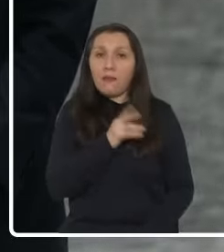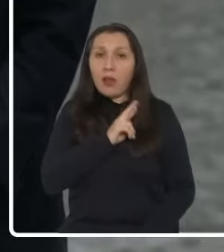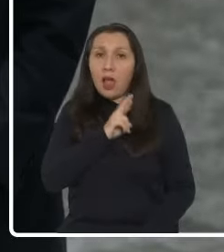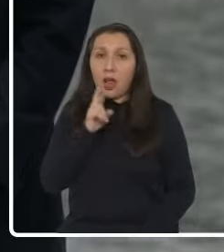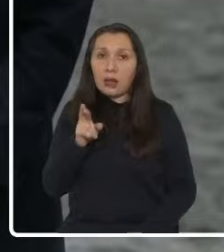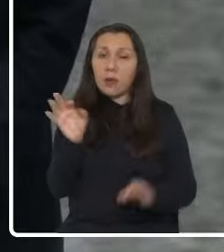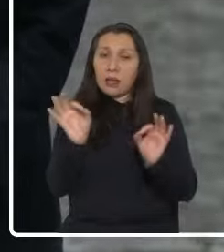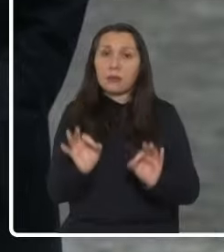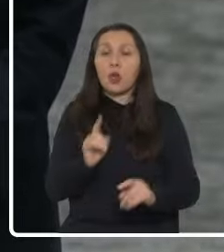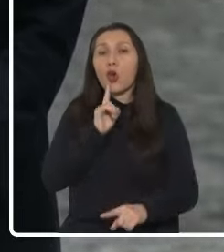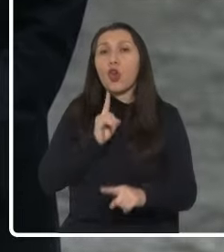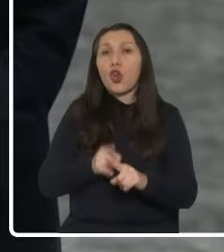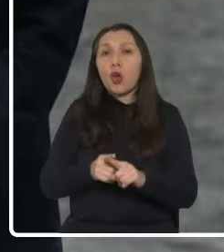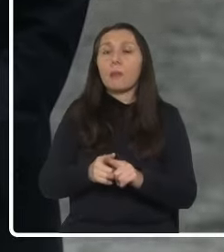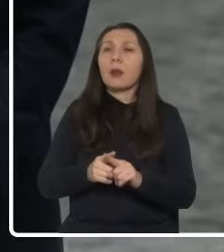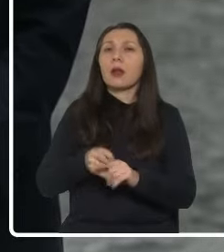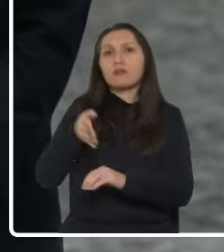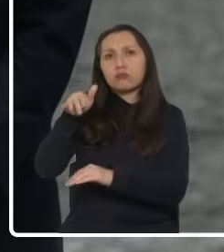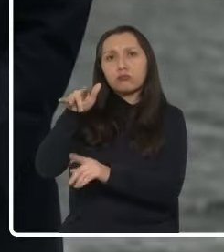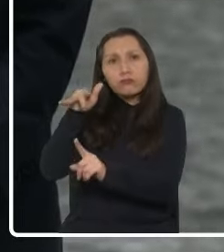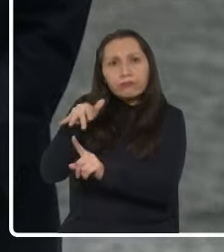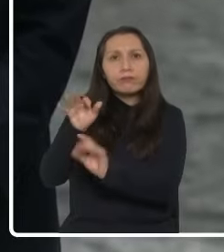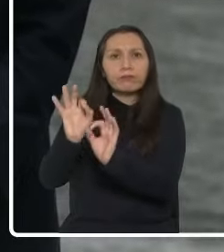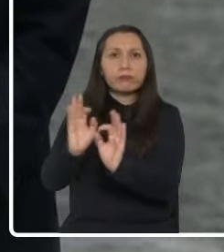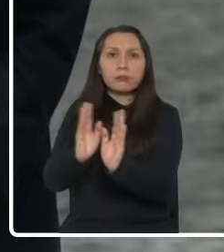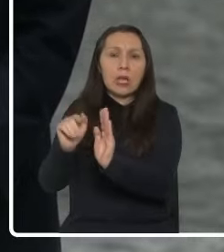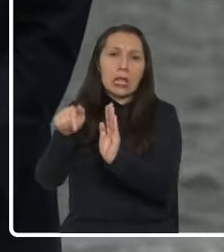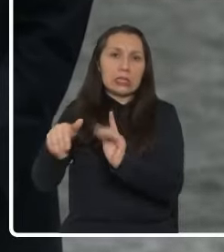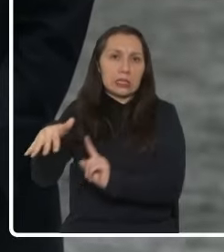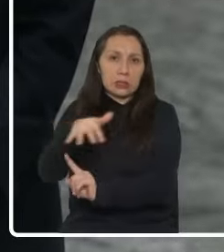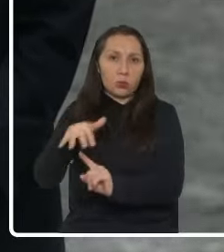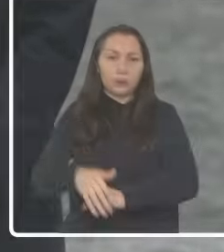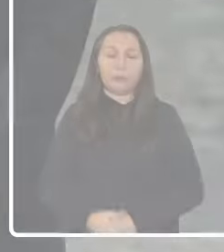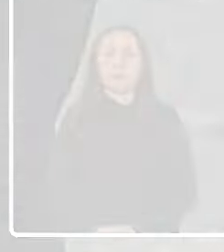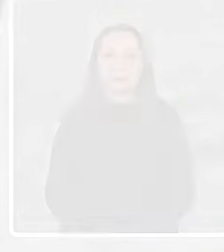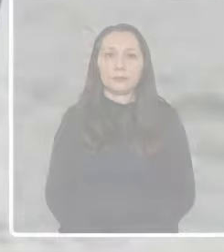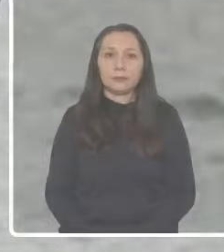hará referencia a la llamada al orden que corresponde en un caso como este.